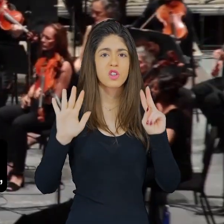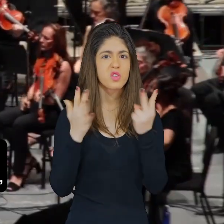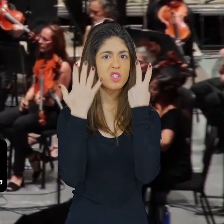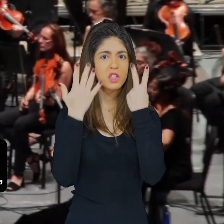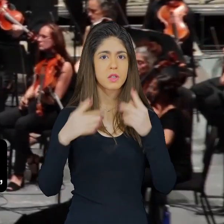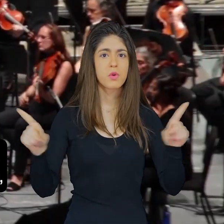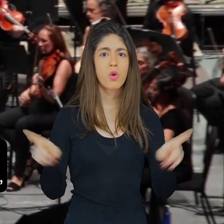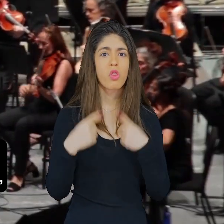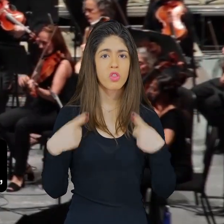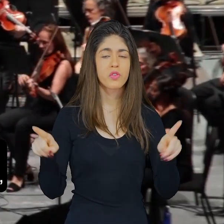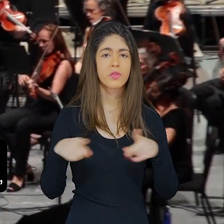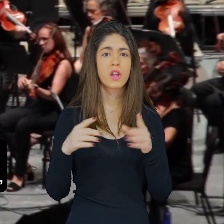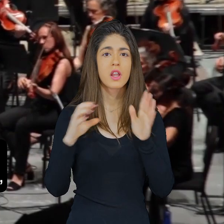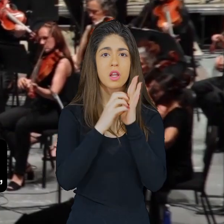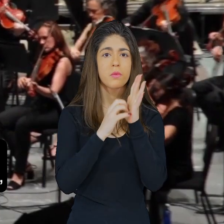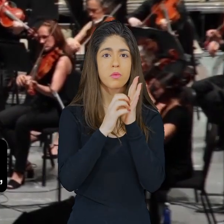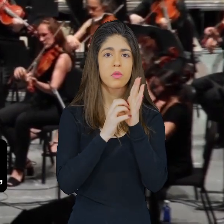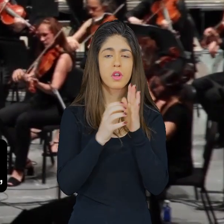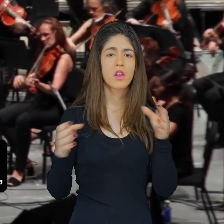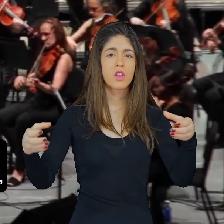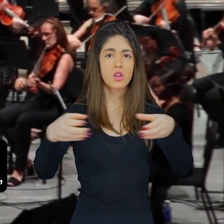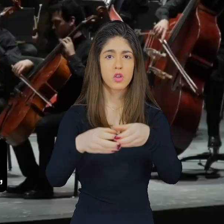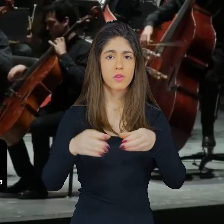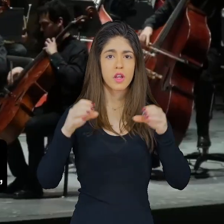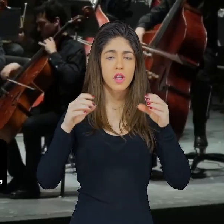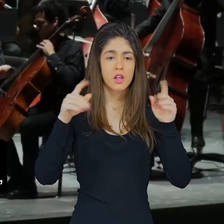Córdoba dentro del ciclo Enamórate de la Clásica.